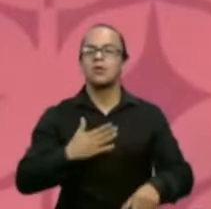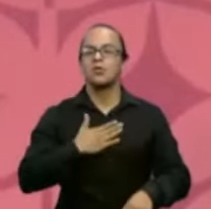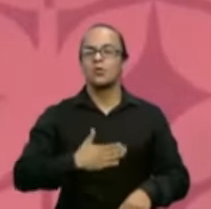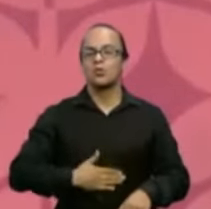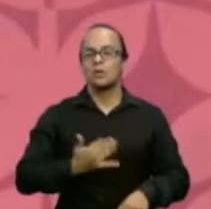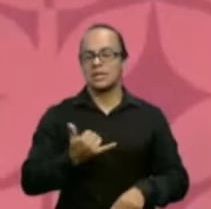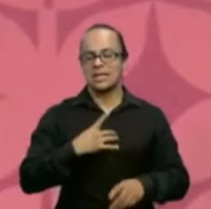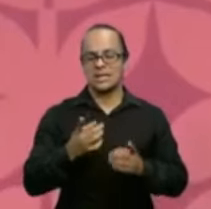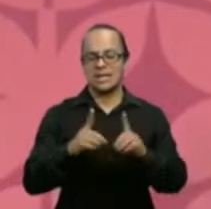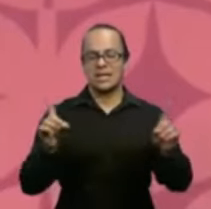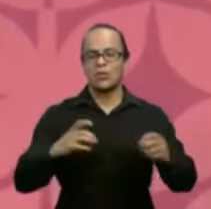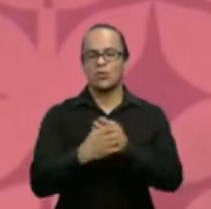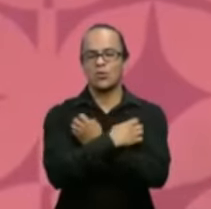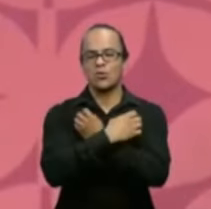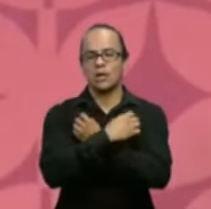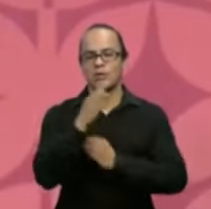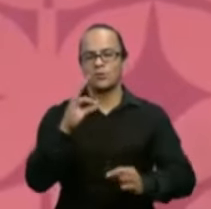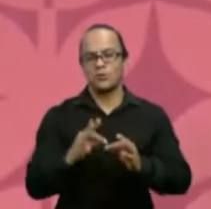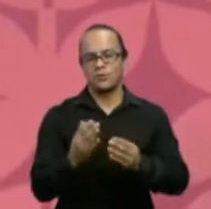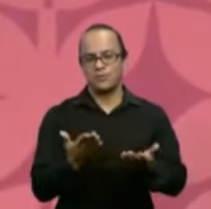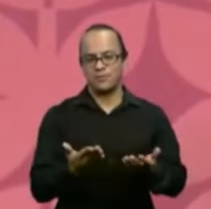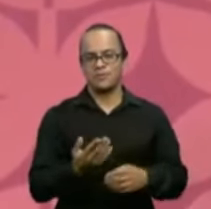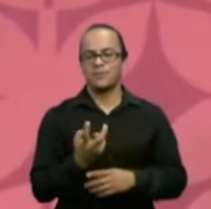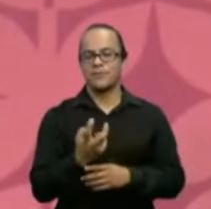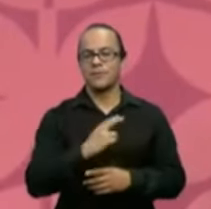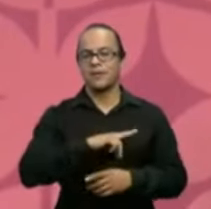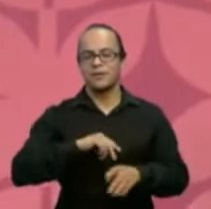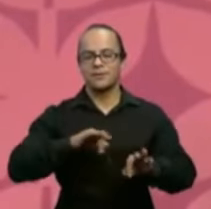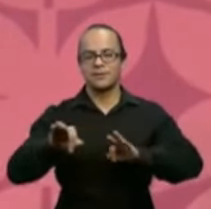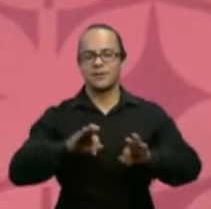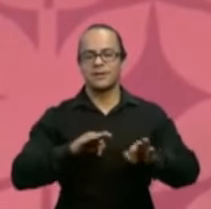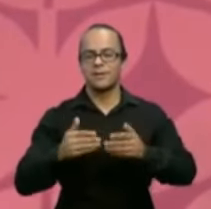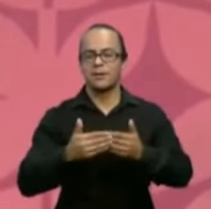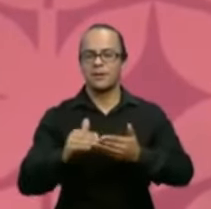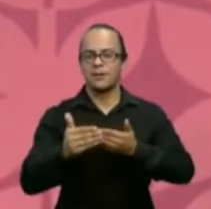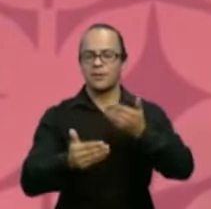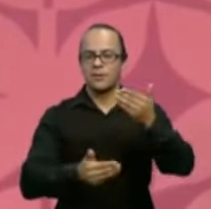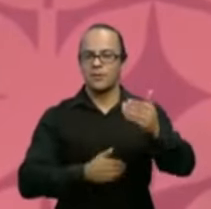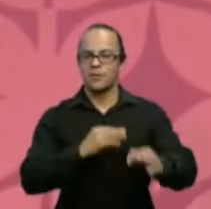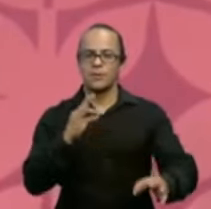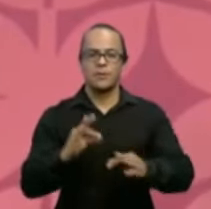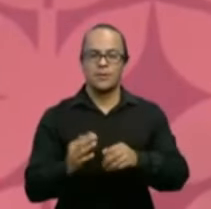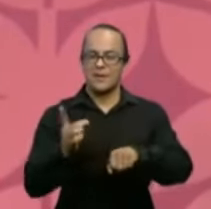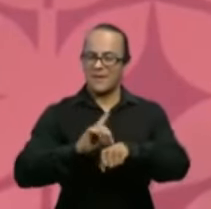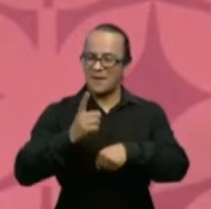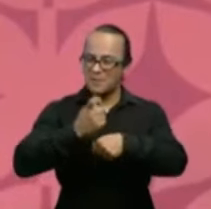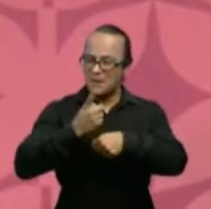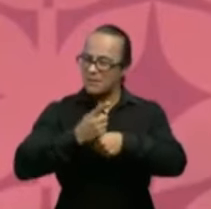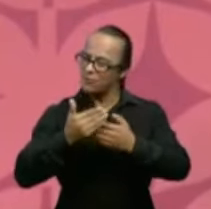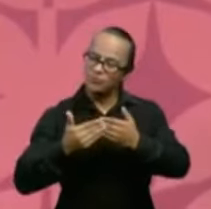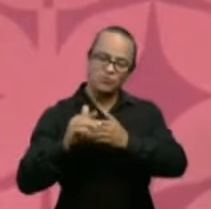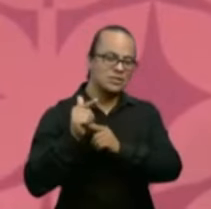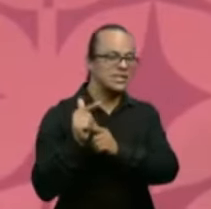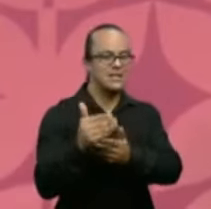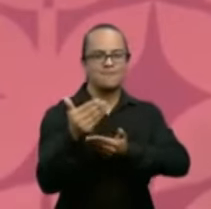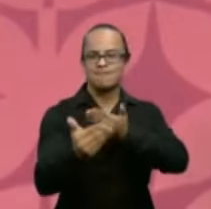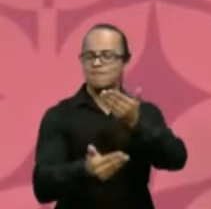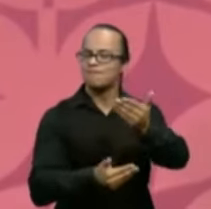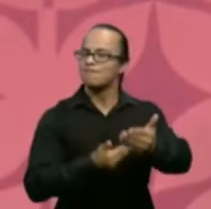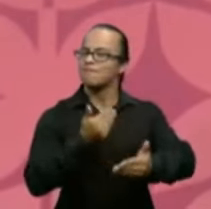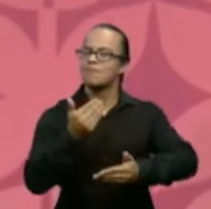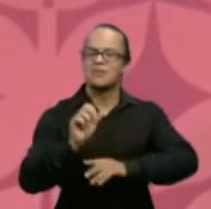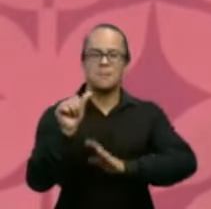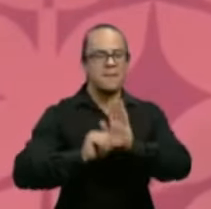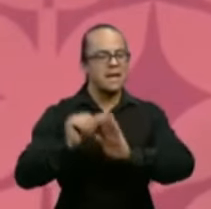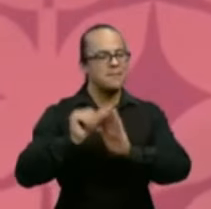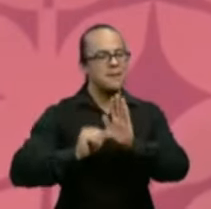y desarrollo educativo. Trabajaremos intensamente desde el día uno y en el transcurso de los primeros meses